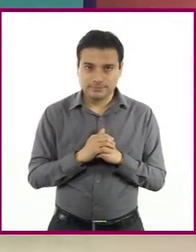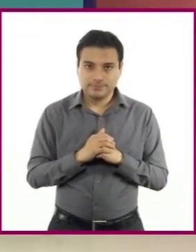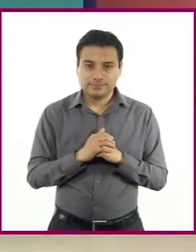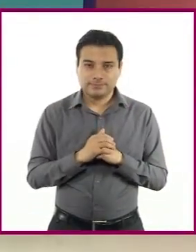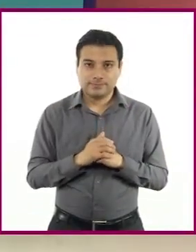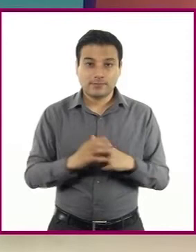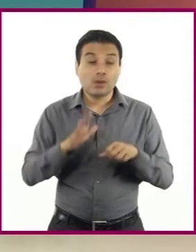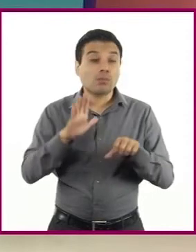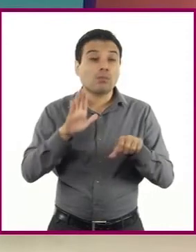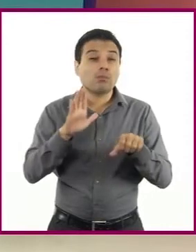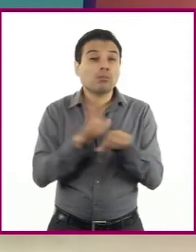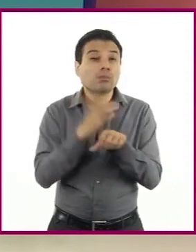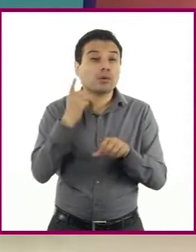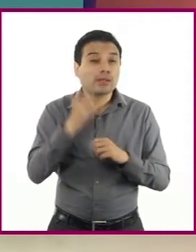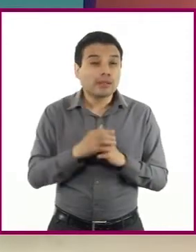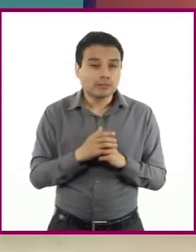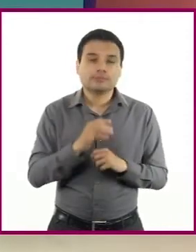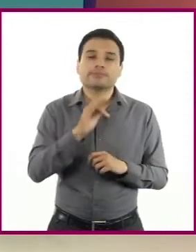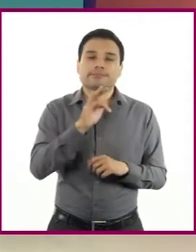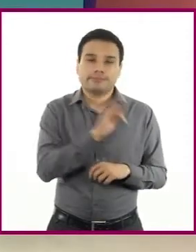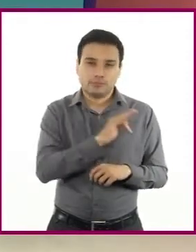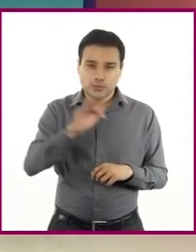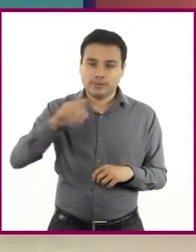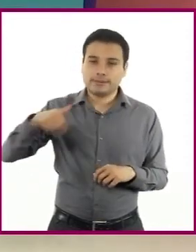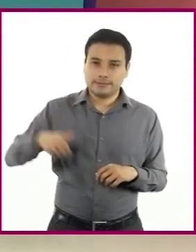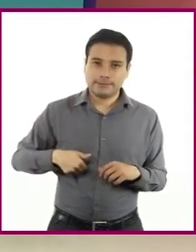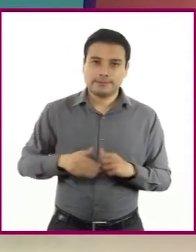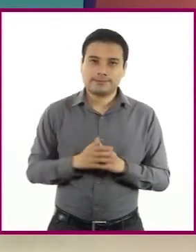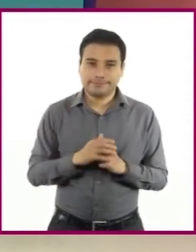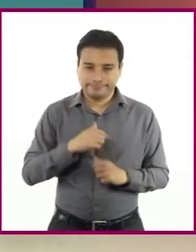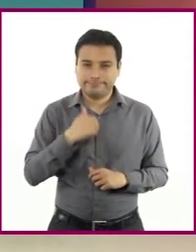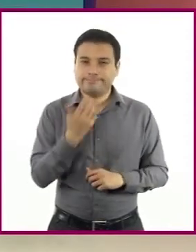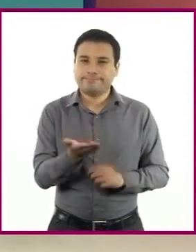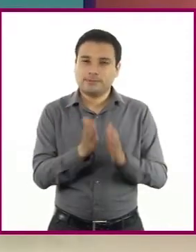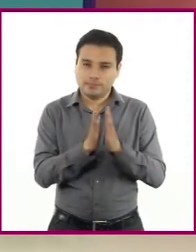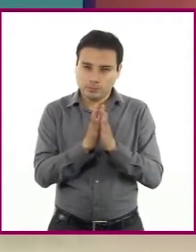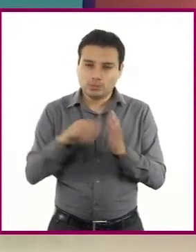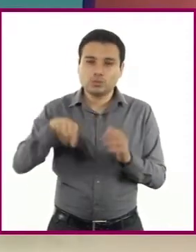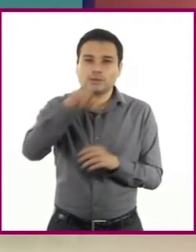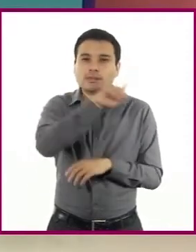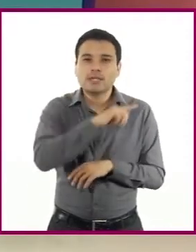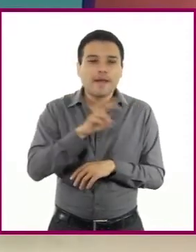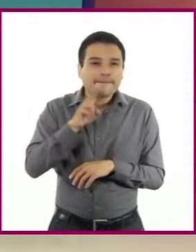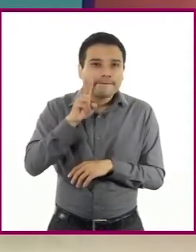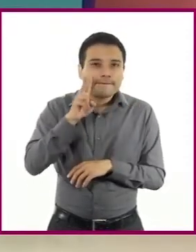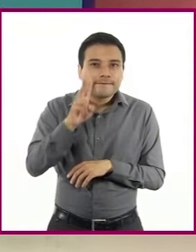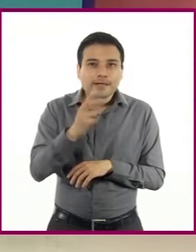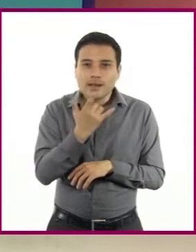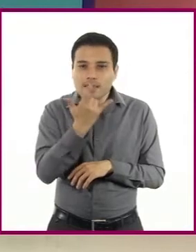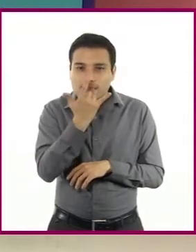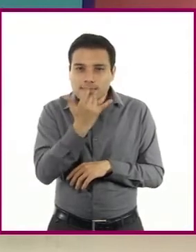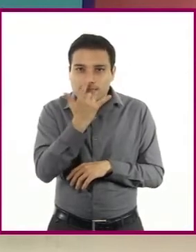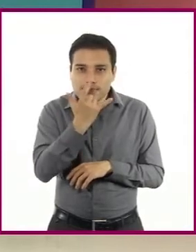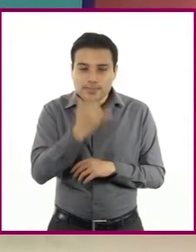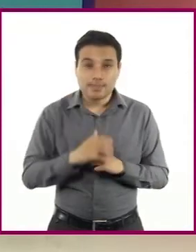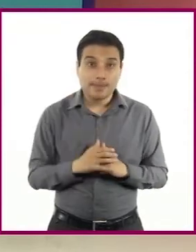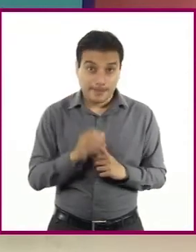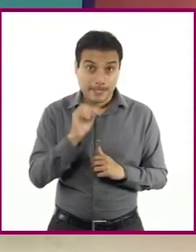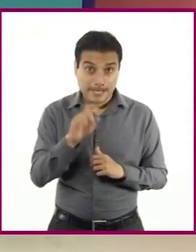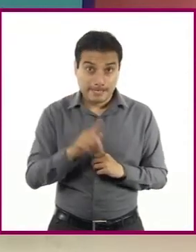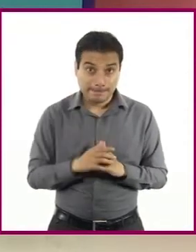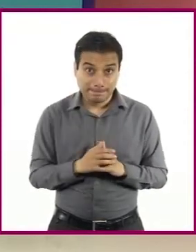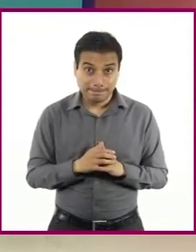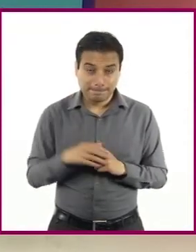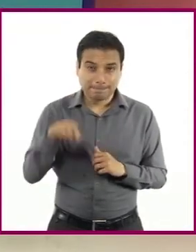que pudiera ocurrir algún accidente. Les pedimos que observen con atención lo que sucede para que